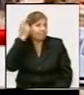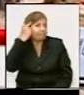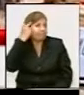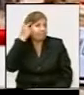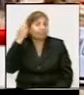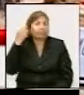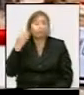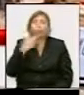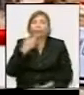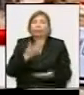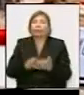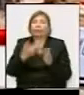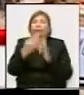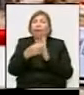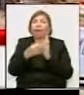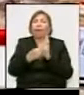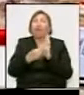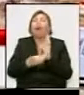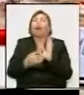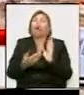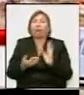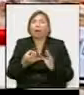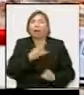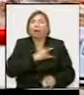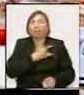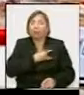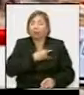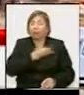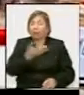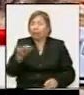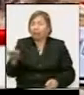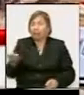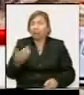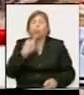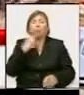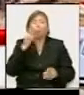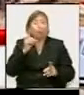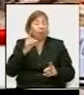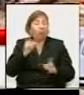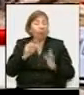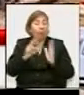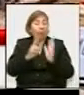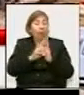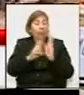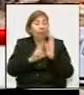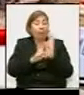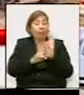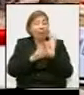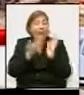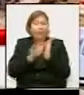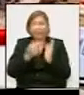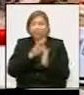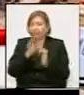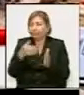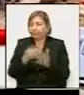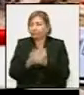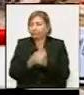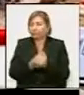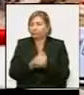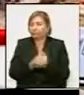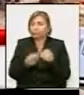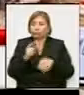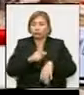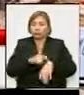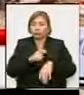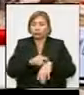política. Esto ya lo han mencionado las autoridades universitarias. Yo creo que hay un rol muy importante que podemos jugar todos los demás al